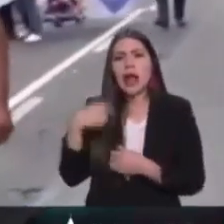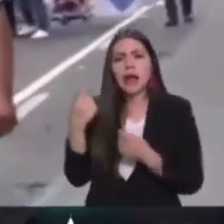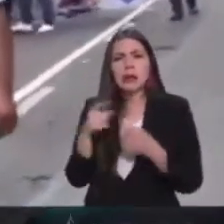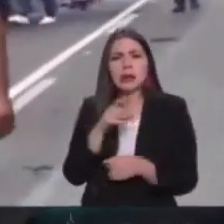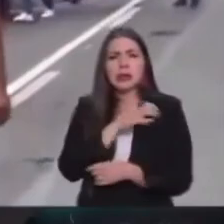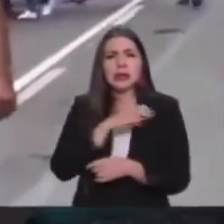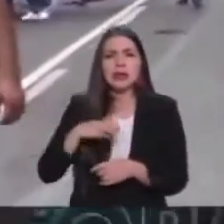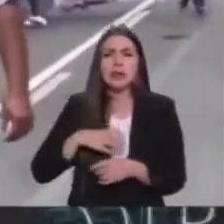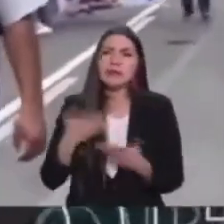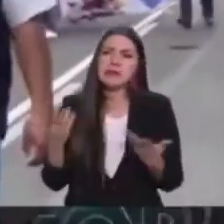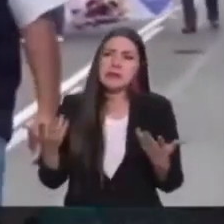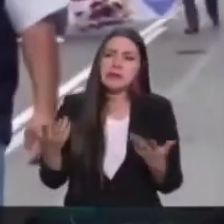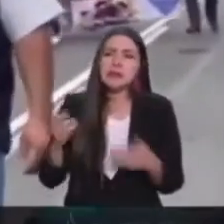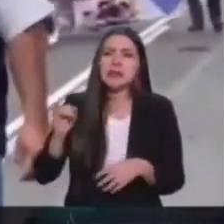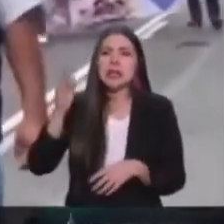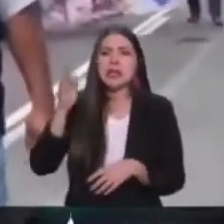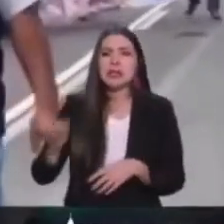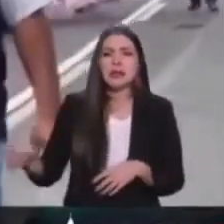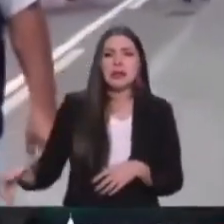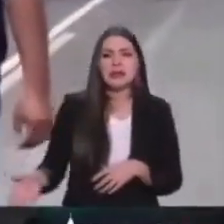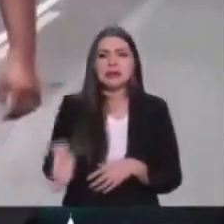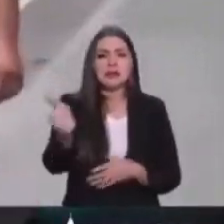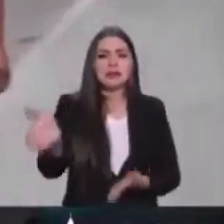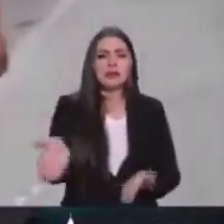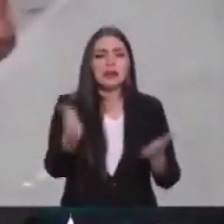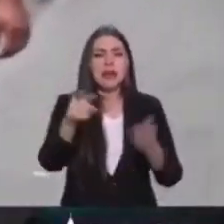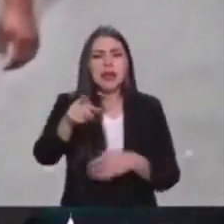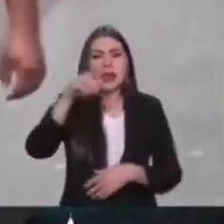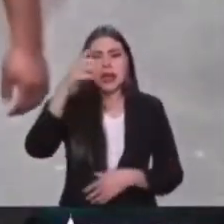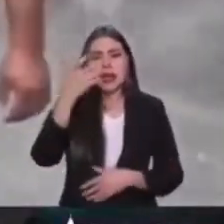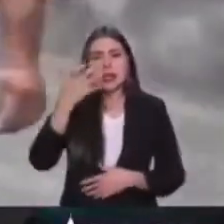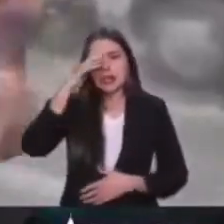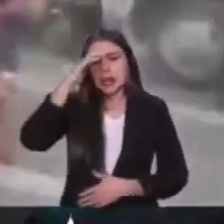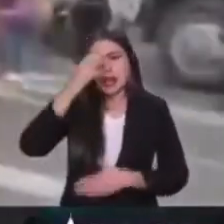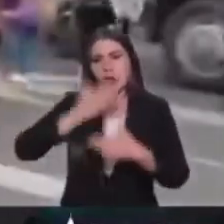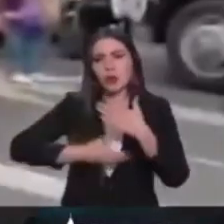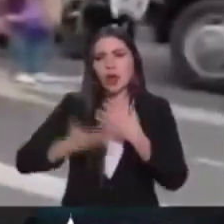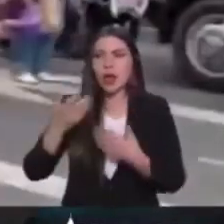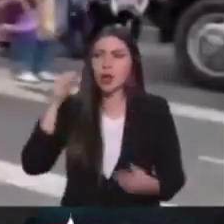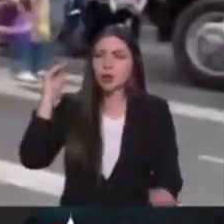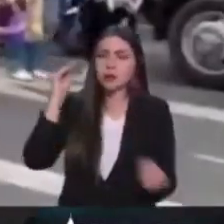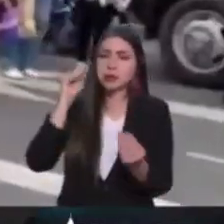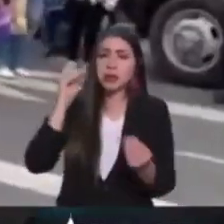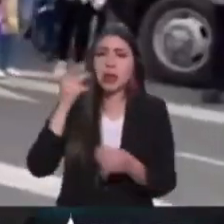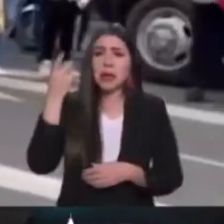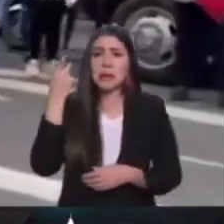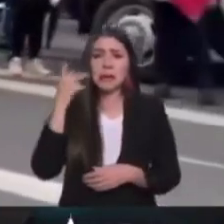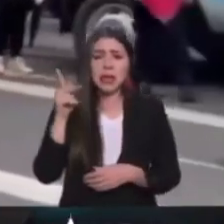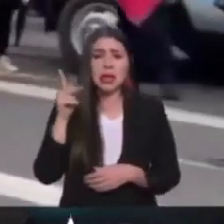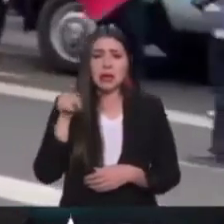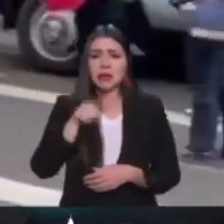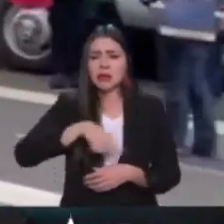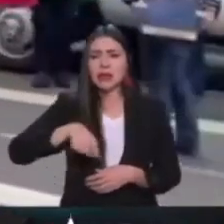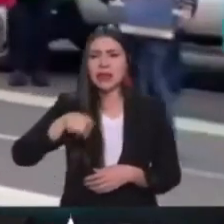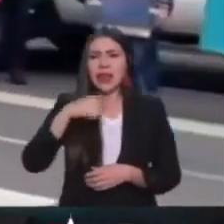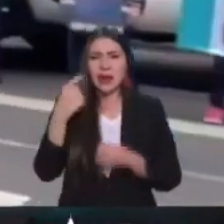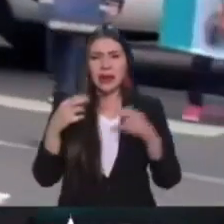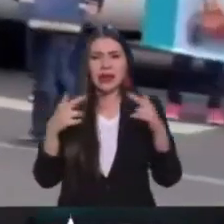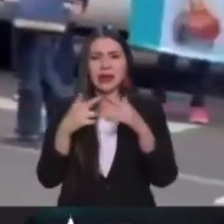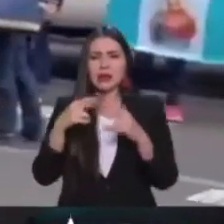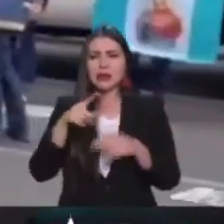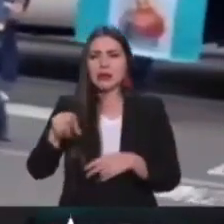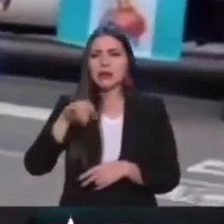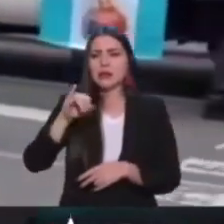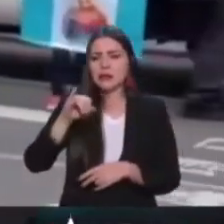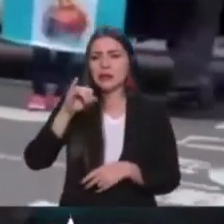discusión. Finalmente están de acuerdo en que no debería estar legalizado la posibilidad